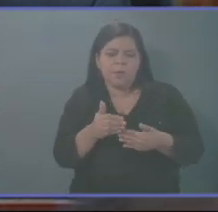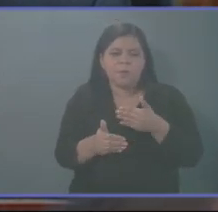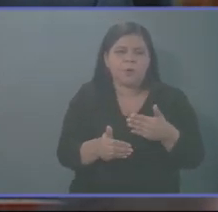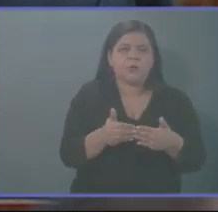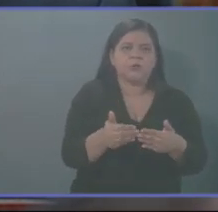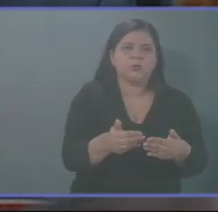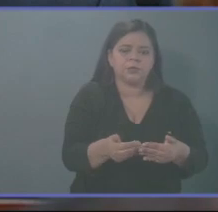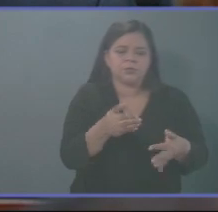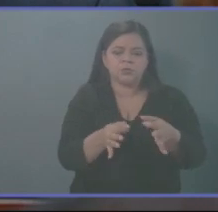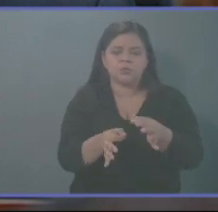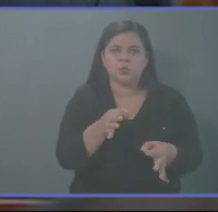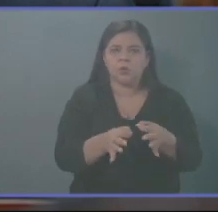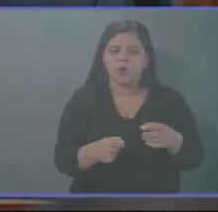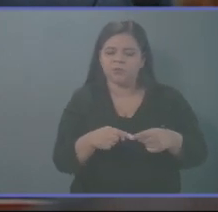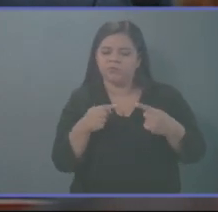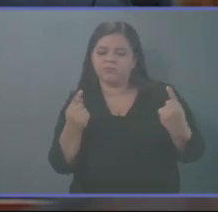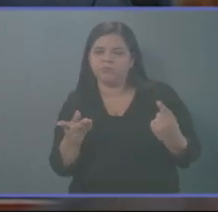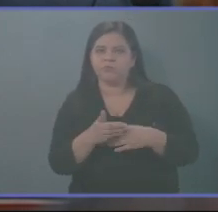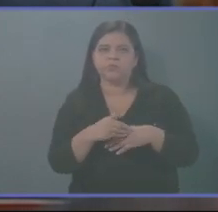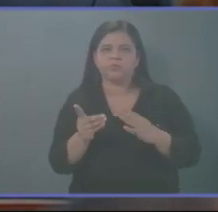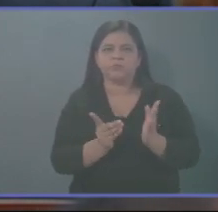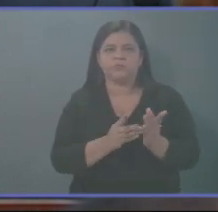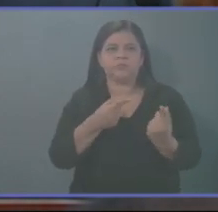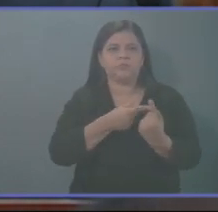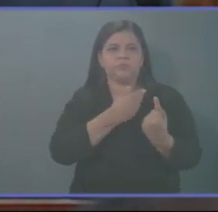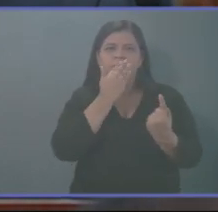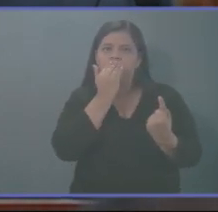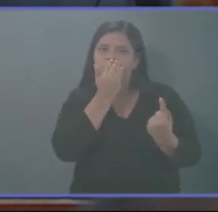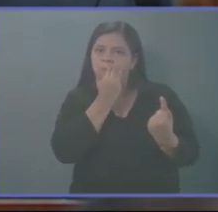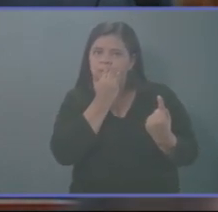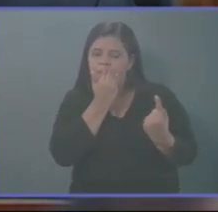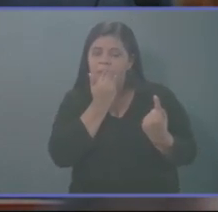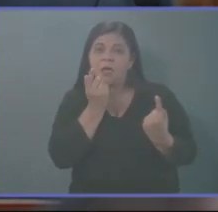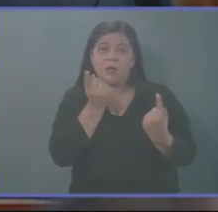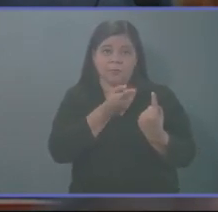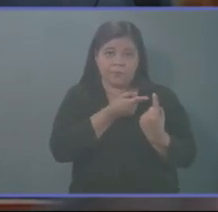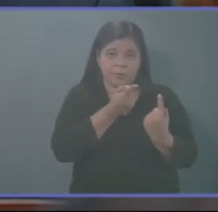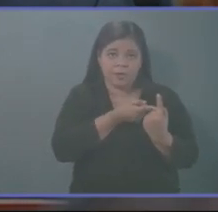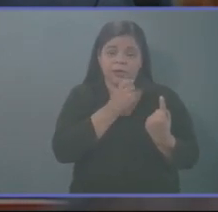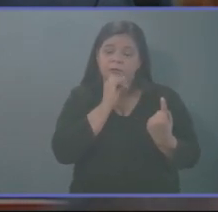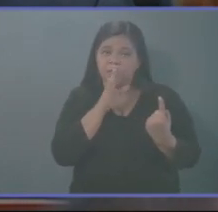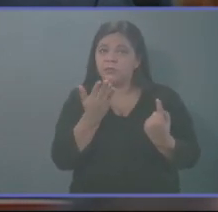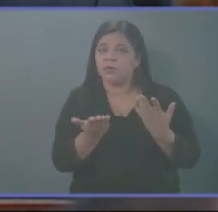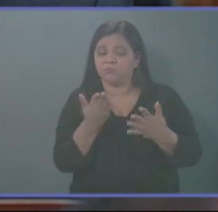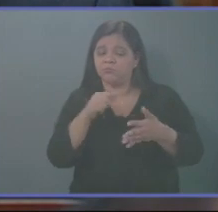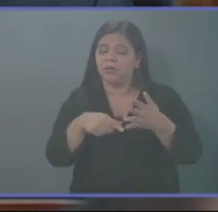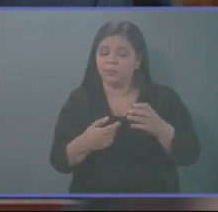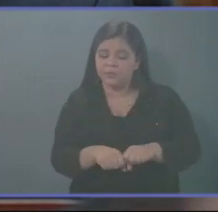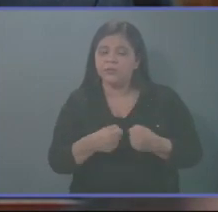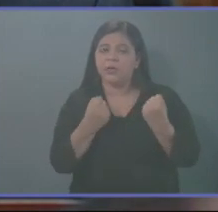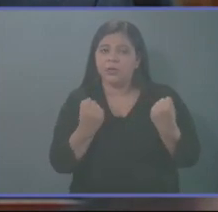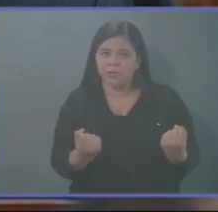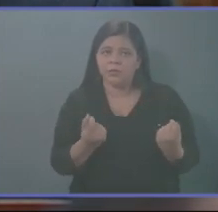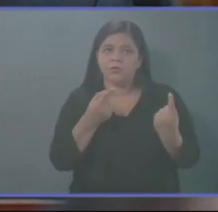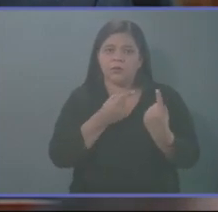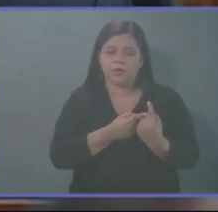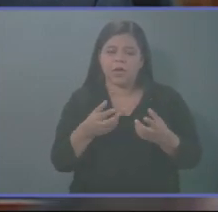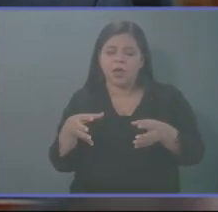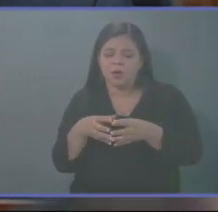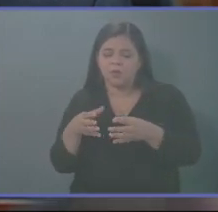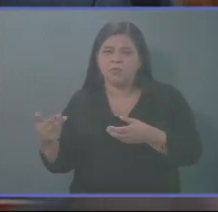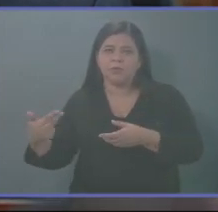diputado Norman Noel Quijano González, a quien se le atribuye la comisión de los delitos de agrupaciones ilícitas y el delito de